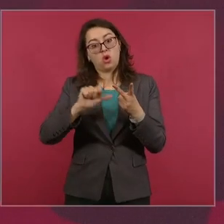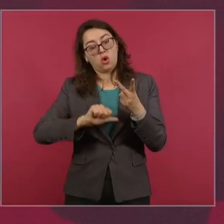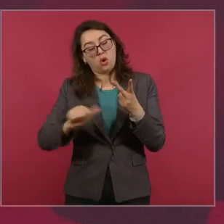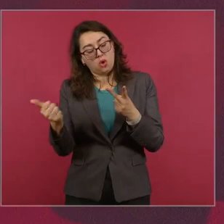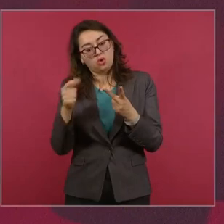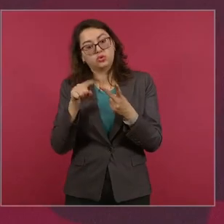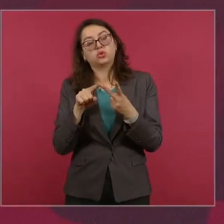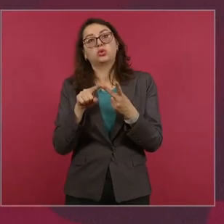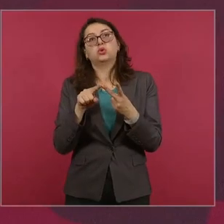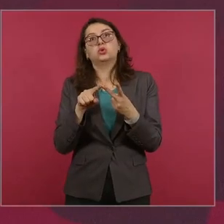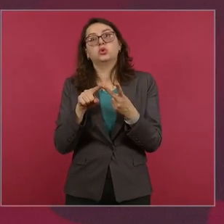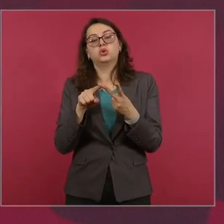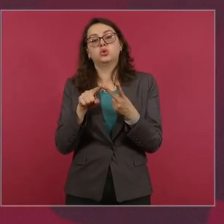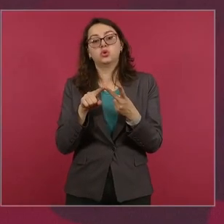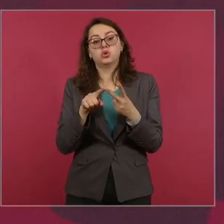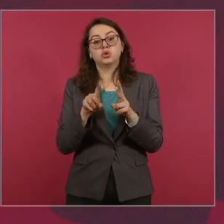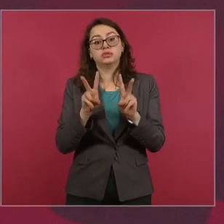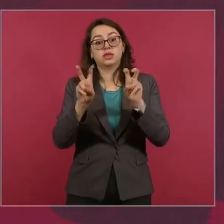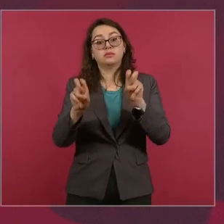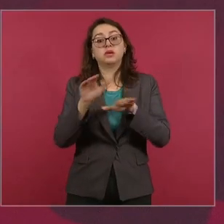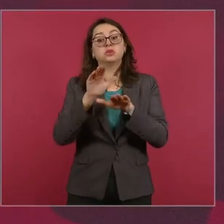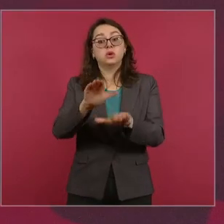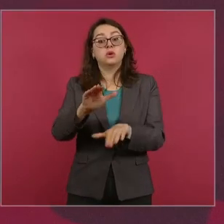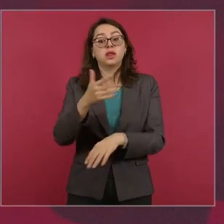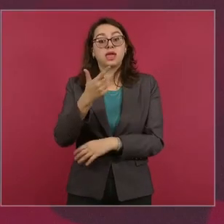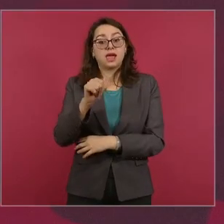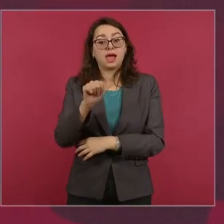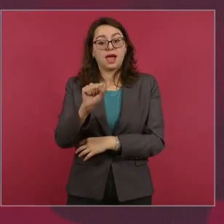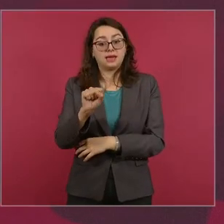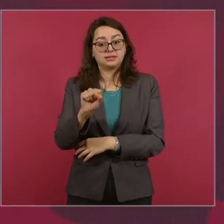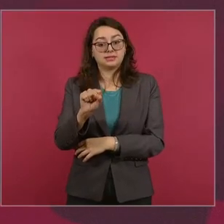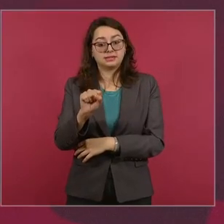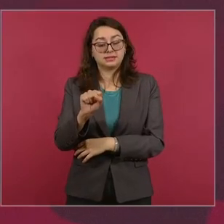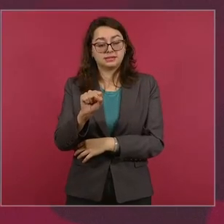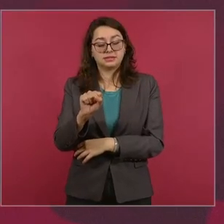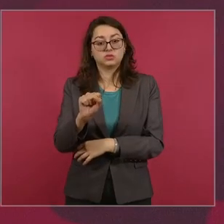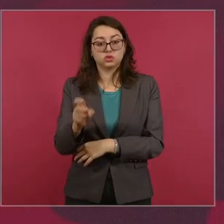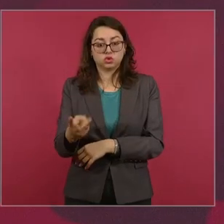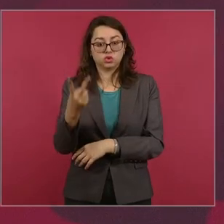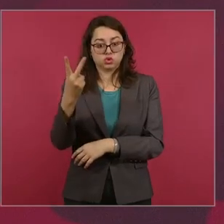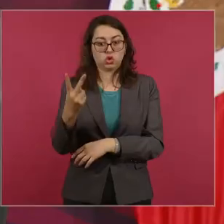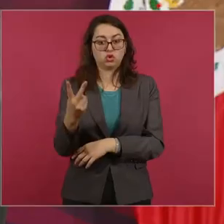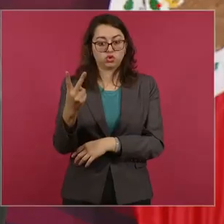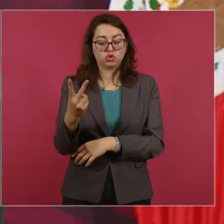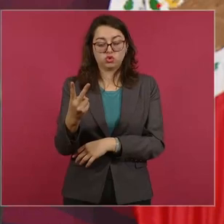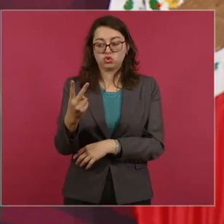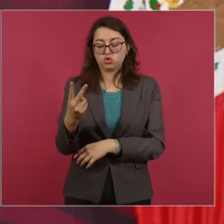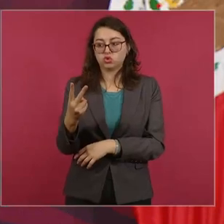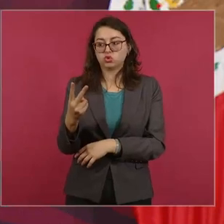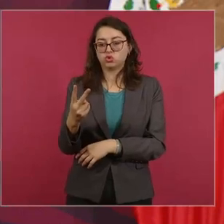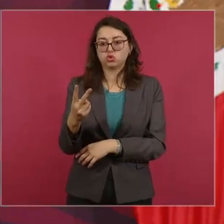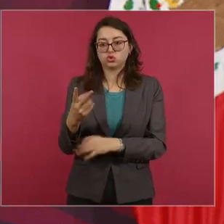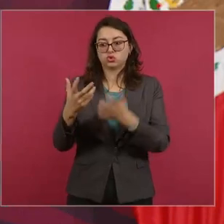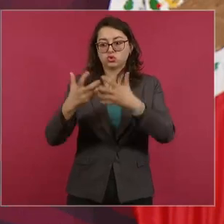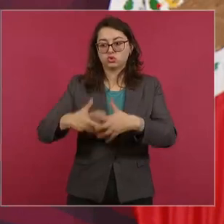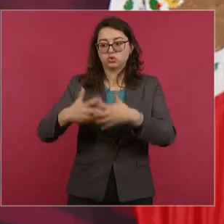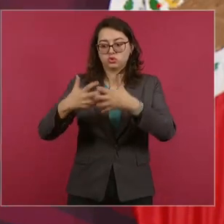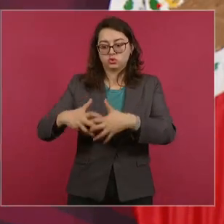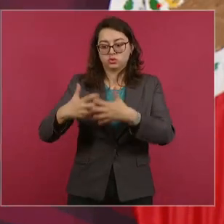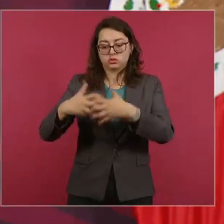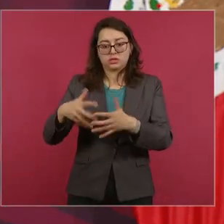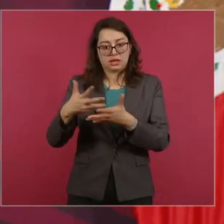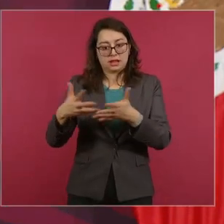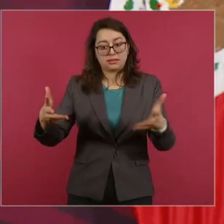gas dos plataformas grandes de gas en Altamira